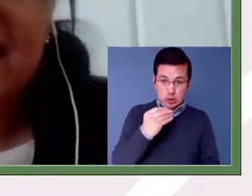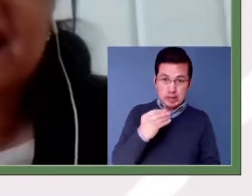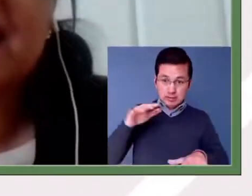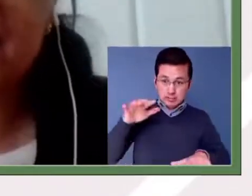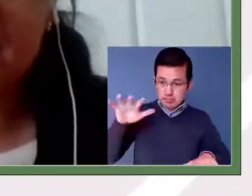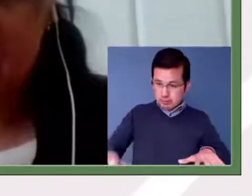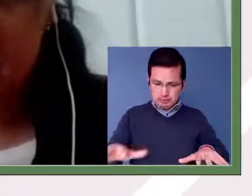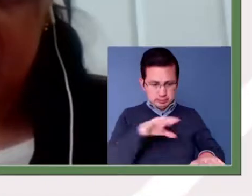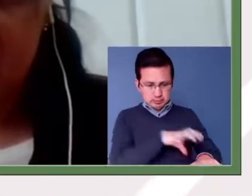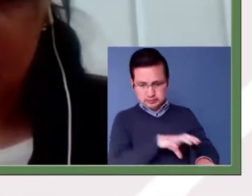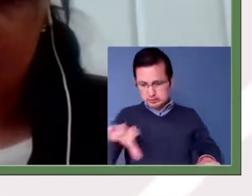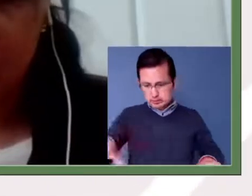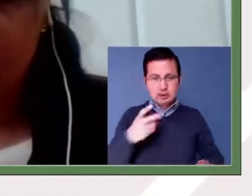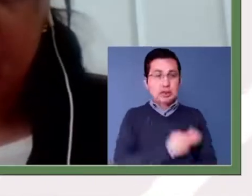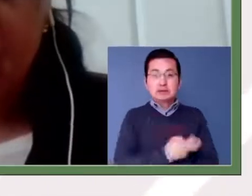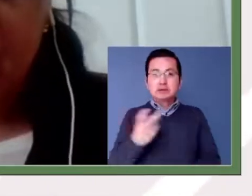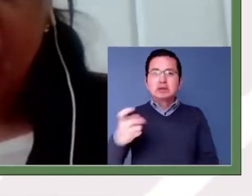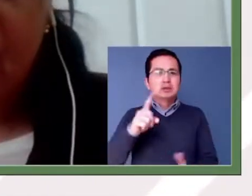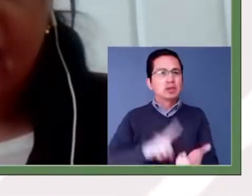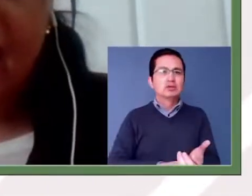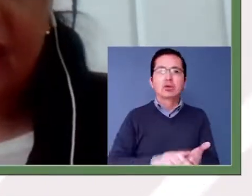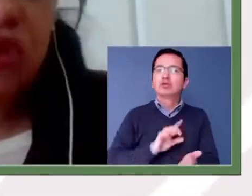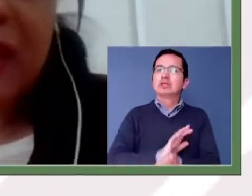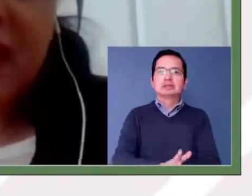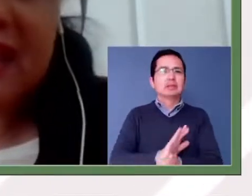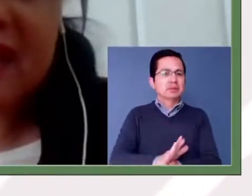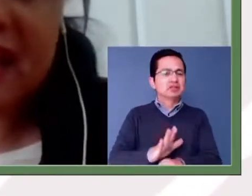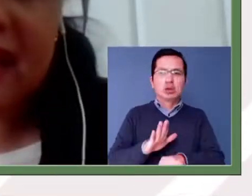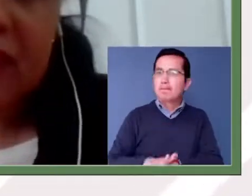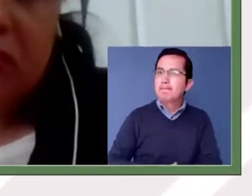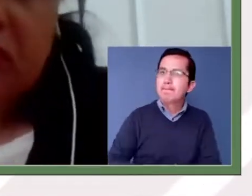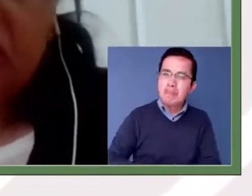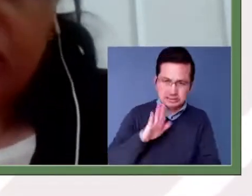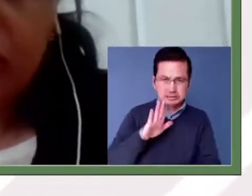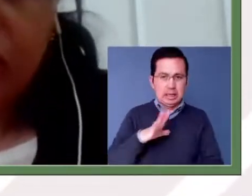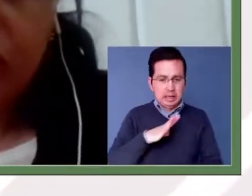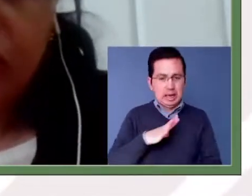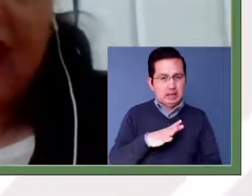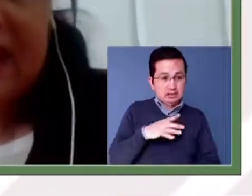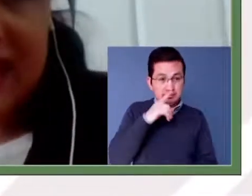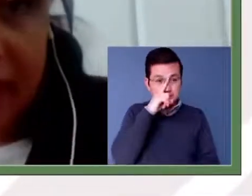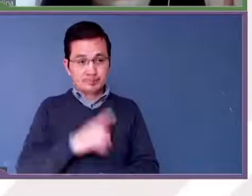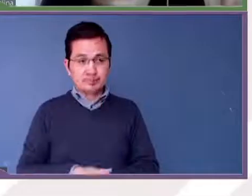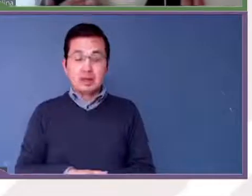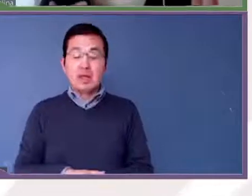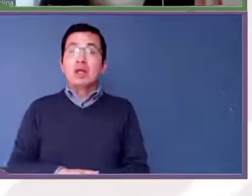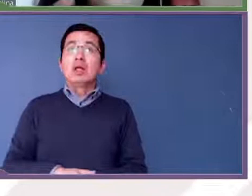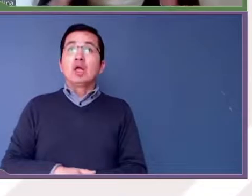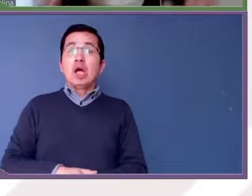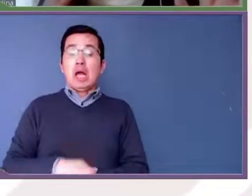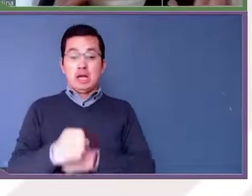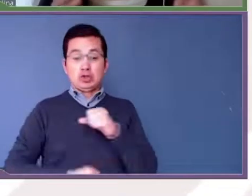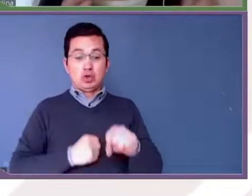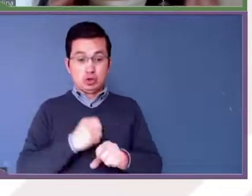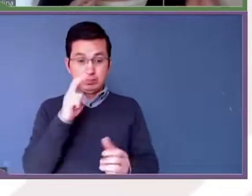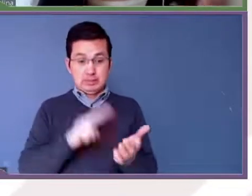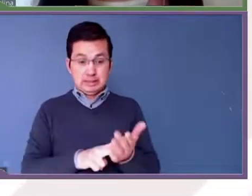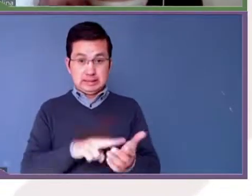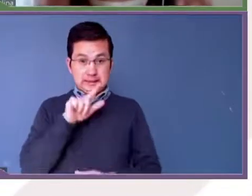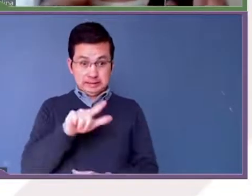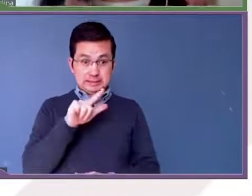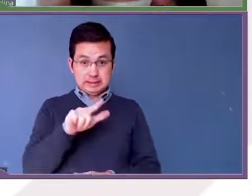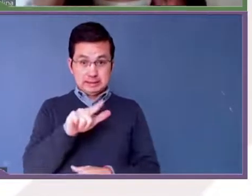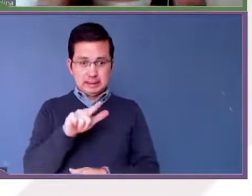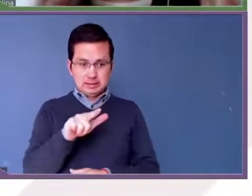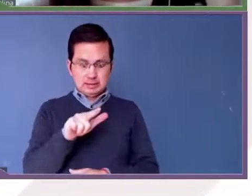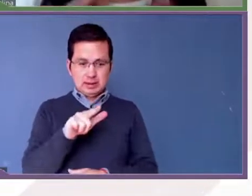que existe discriminación. En 2017 estaban por debajo o eran de